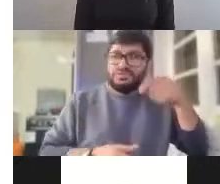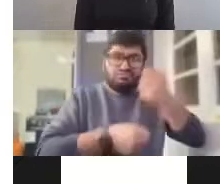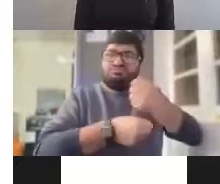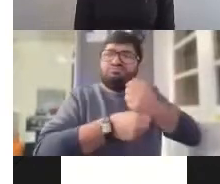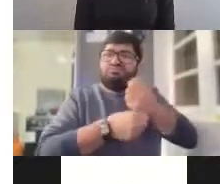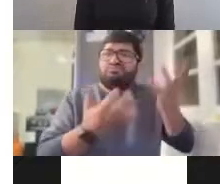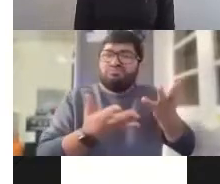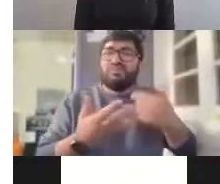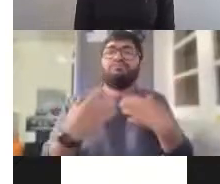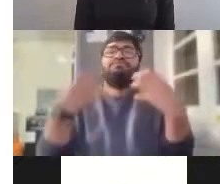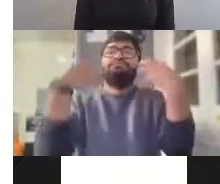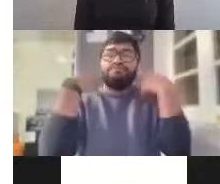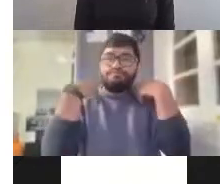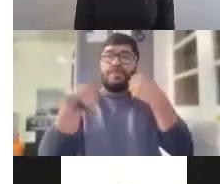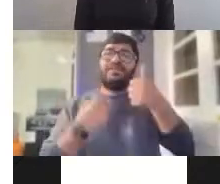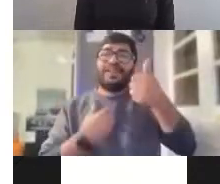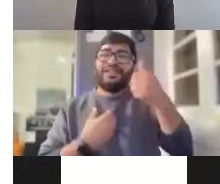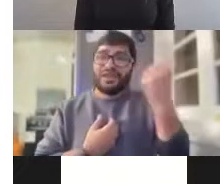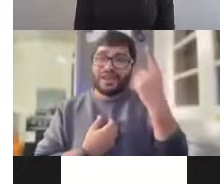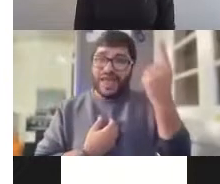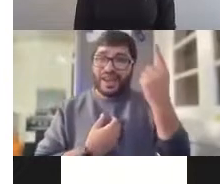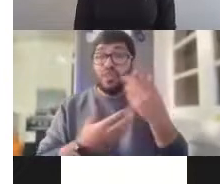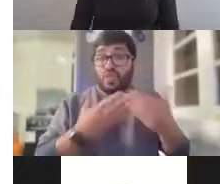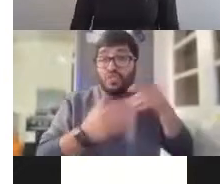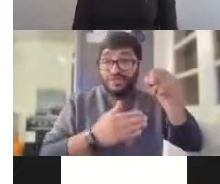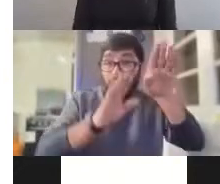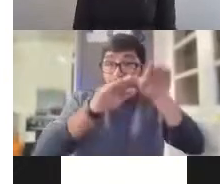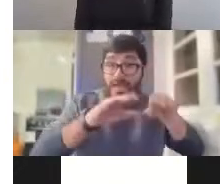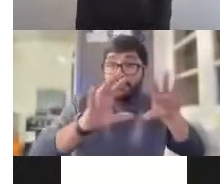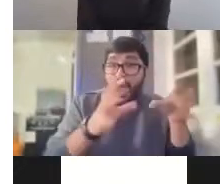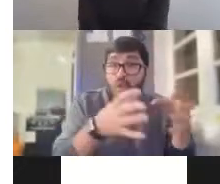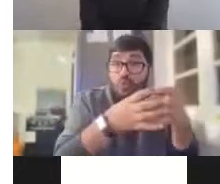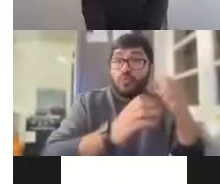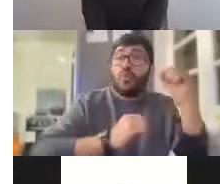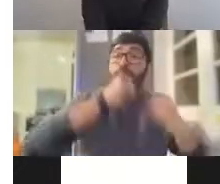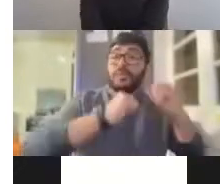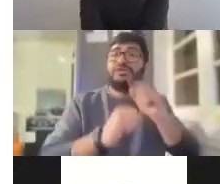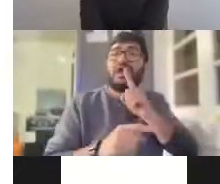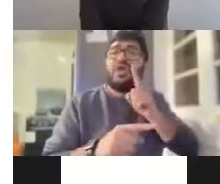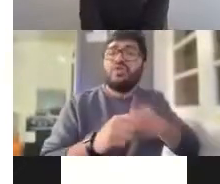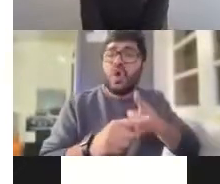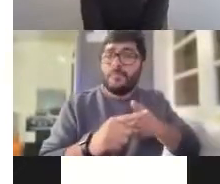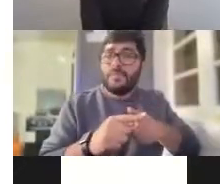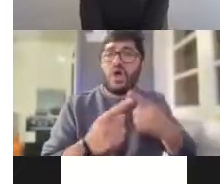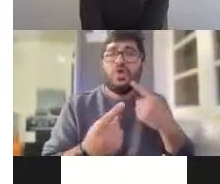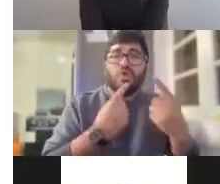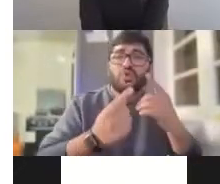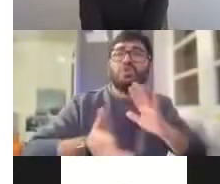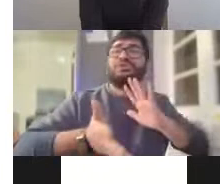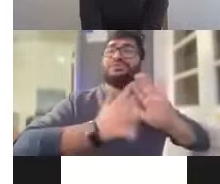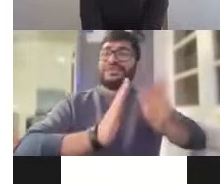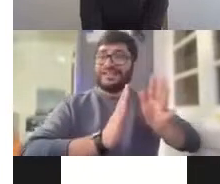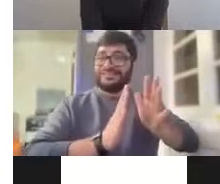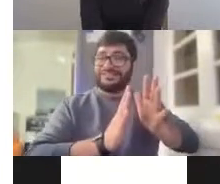cámara, ¿ya? ¿Quién soy yo, Rodrigo? Yo trabajo, soy el director de esta empresa, organización que hicimos nosotros,